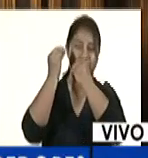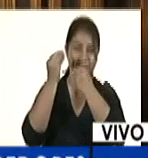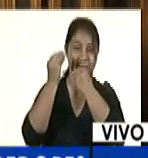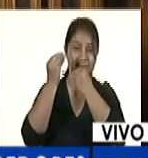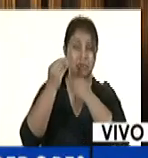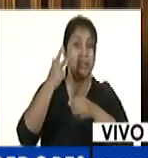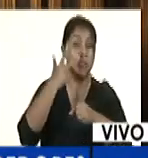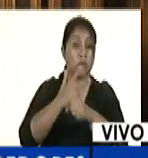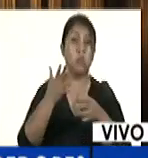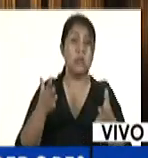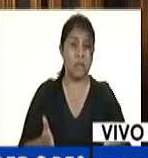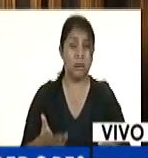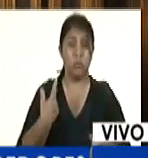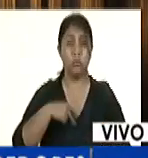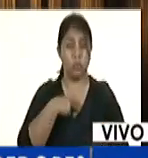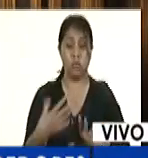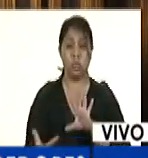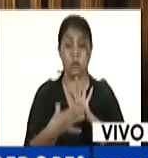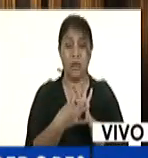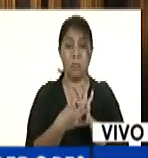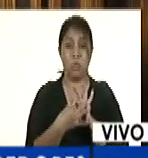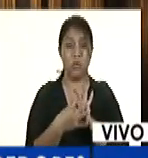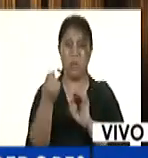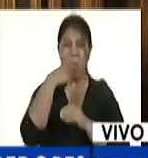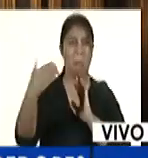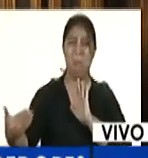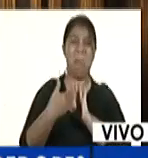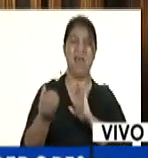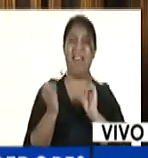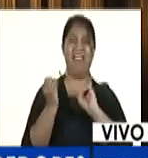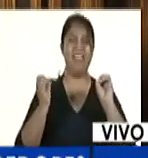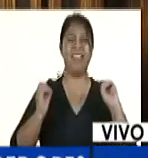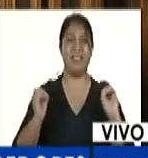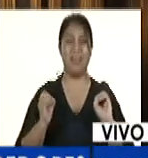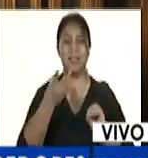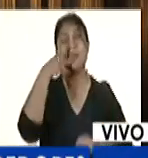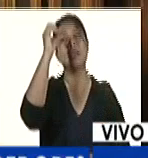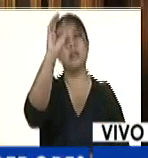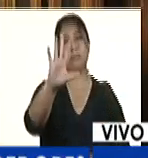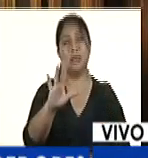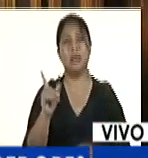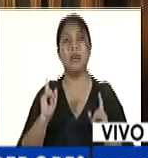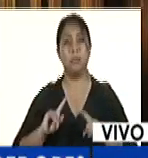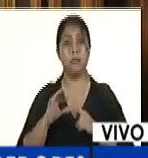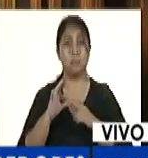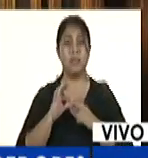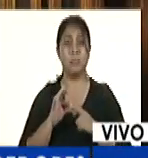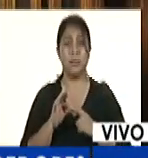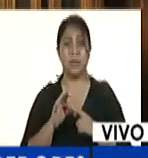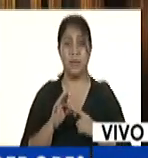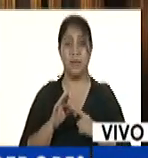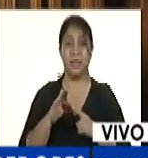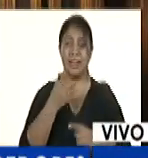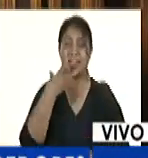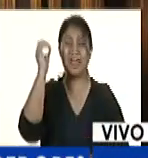si nos unimos, no hay quien pueda contra nosotros. Que Dios les bendiga, pero especialmente que Dios bendiga a Guatemala.